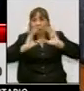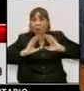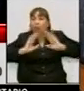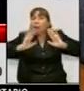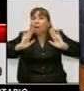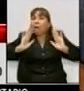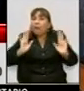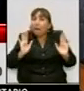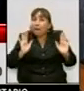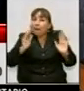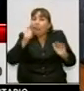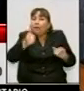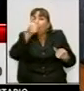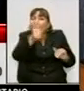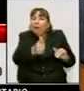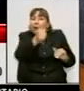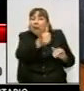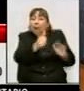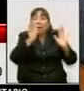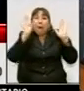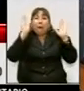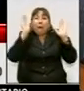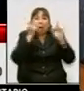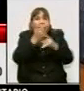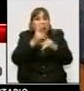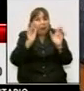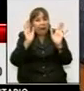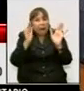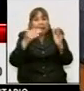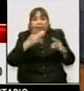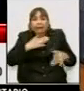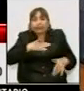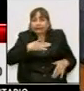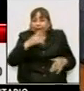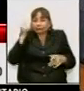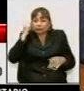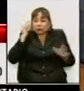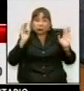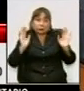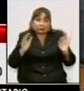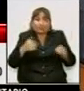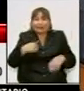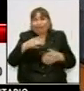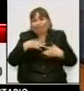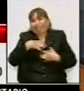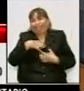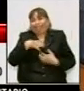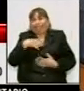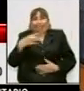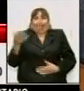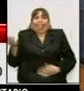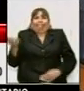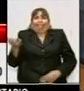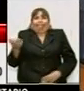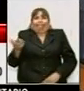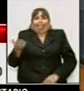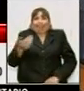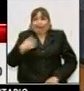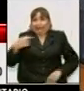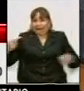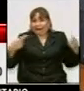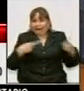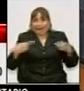es autónomo que ella tomó esa decisión. ¿Y cuál fue su reacción al saber? Molesto porque nosotros éramos